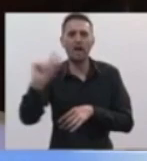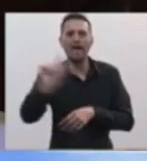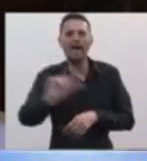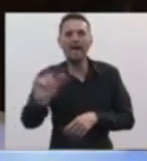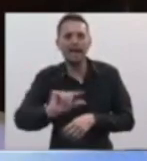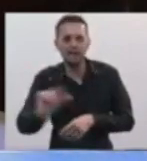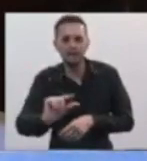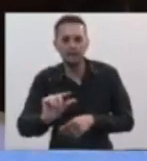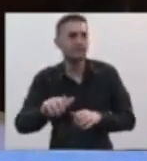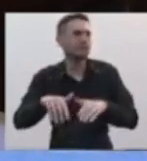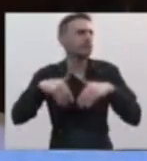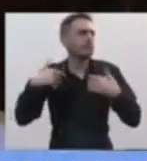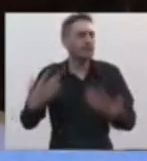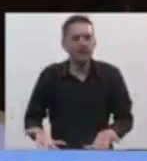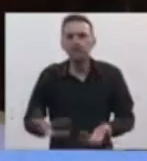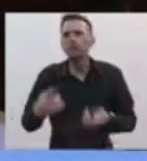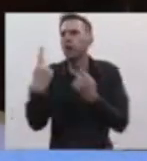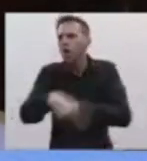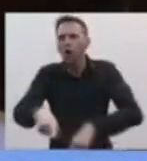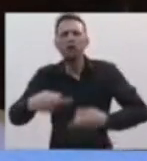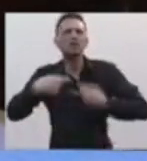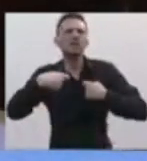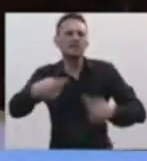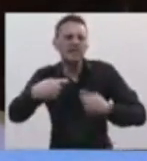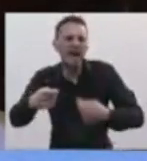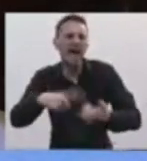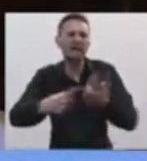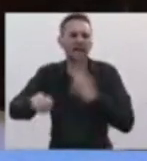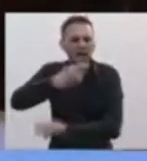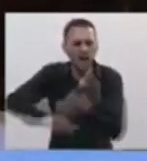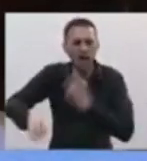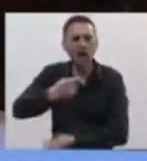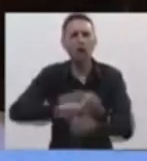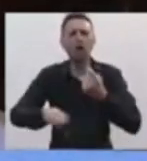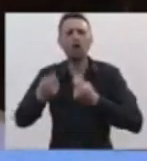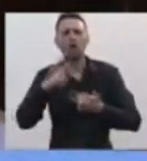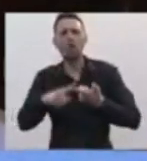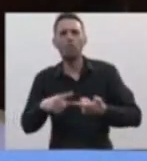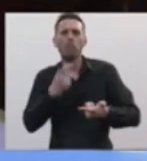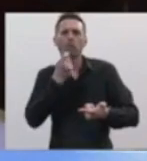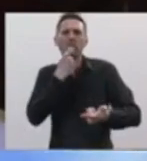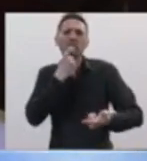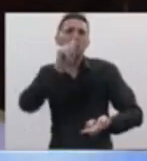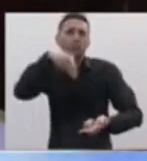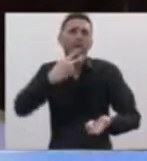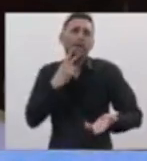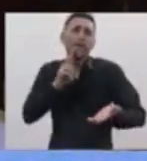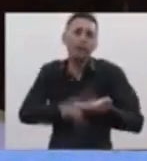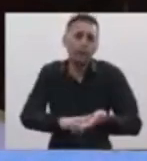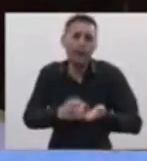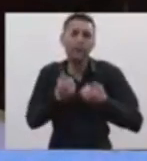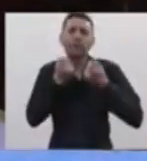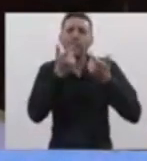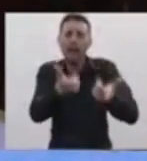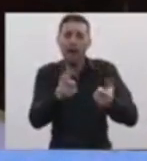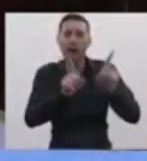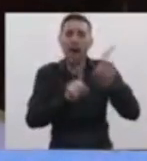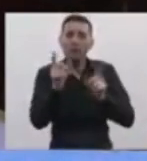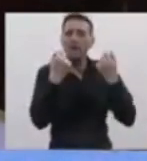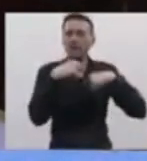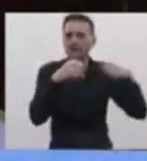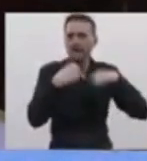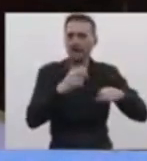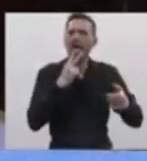entonces todas las cosas en qué se gasta cómo se financia cómo sigues con impuestos afectan unas actividades y los